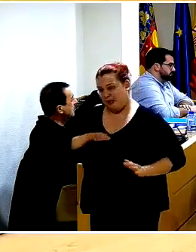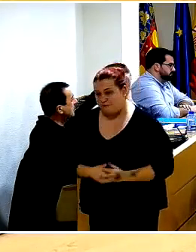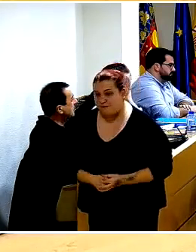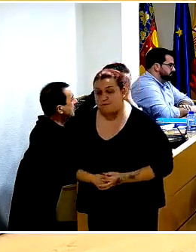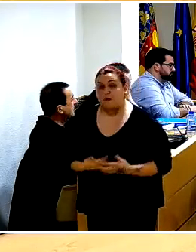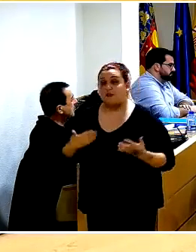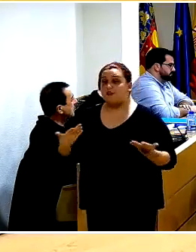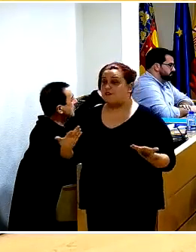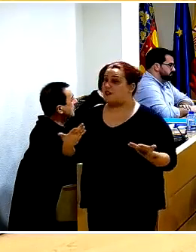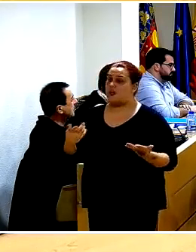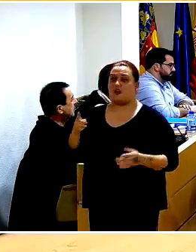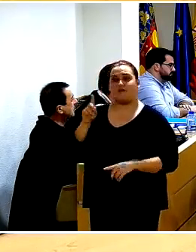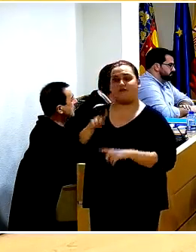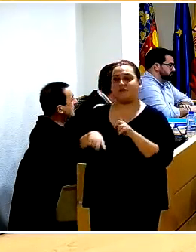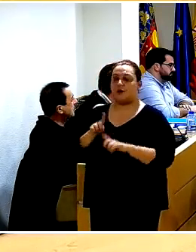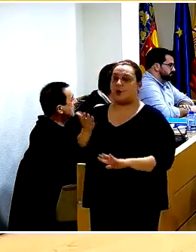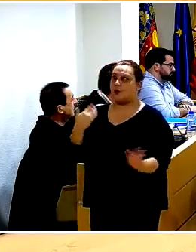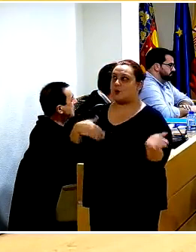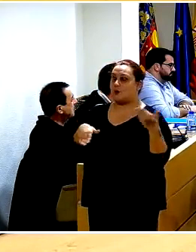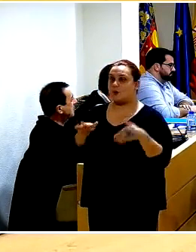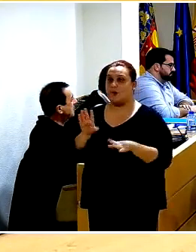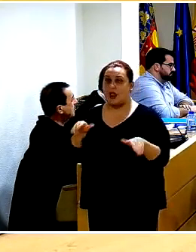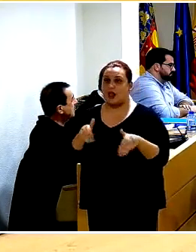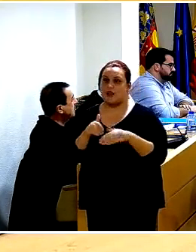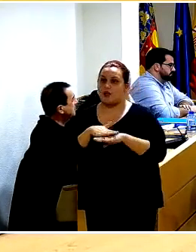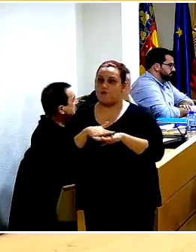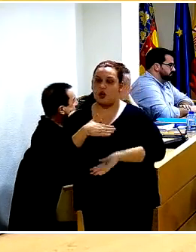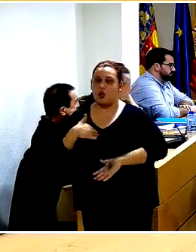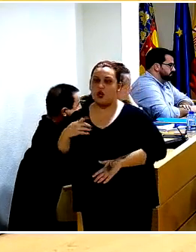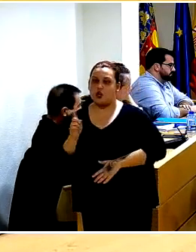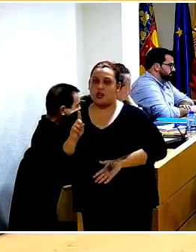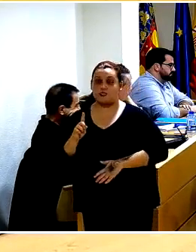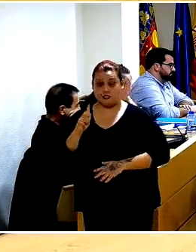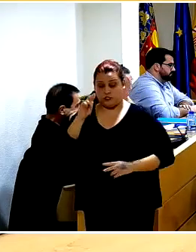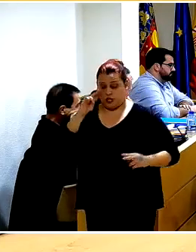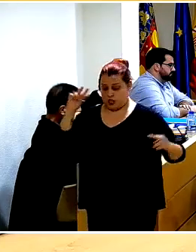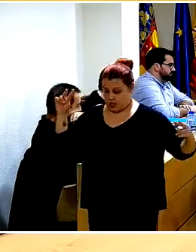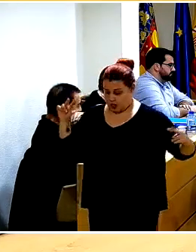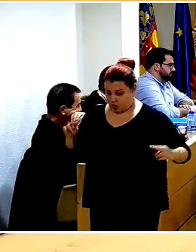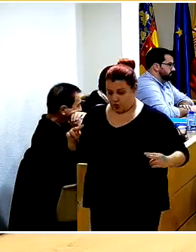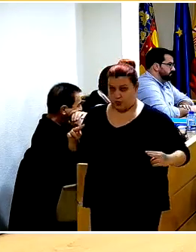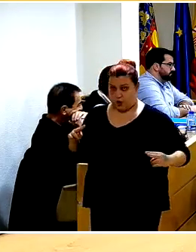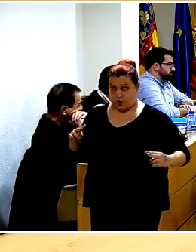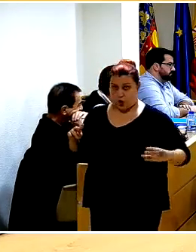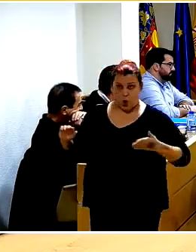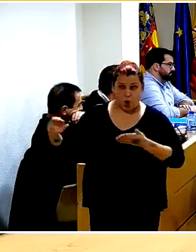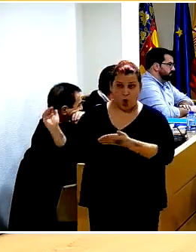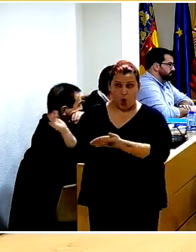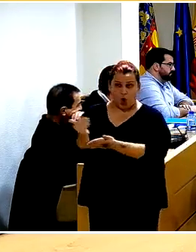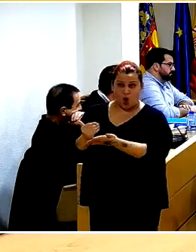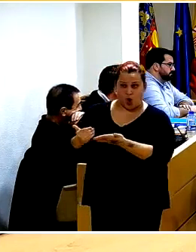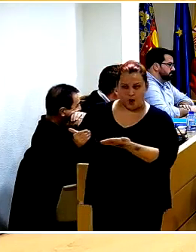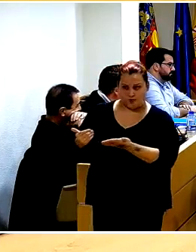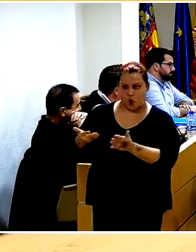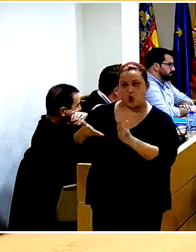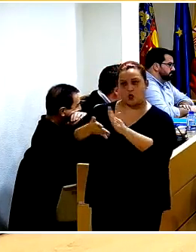las excusas, lo que el equipo de gobierno no quiere es reconocer que está cobrando de más a los ciudadanos de